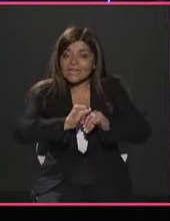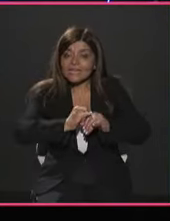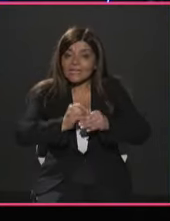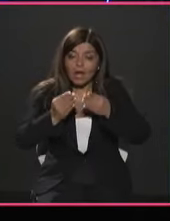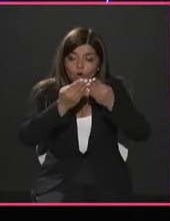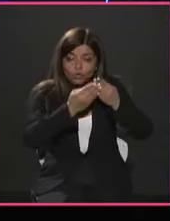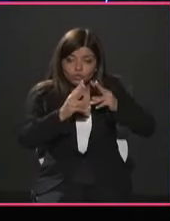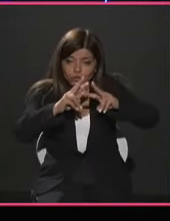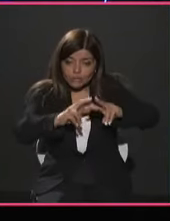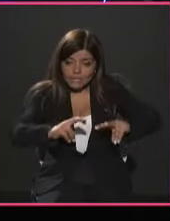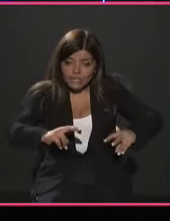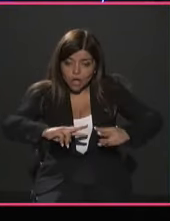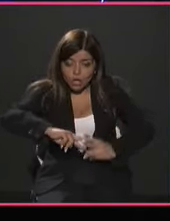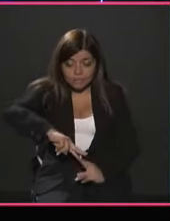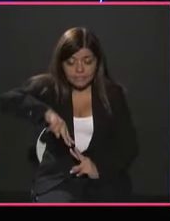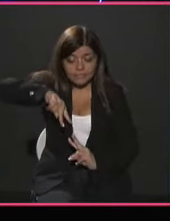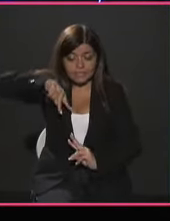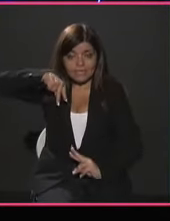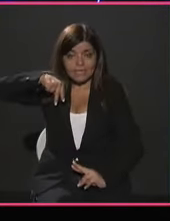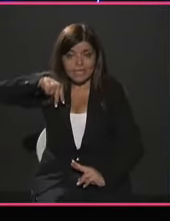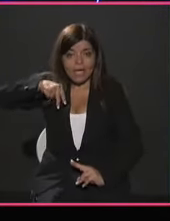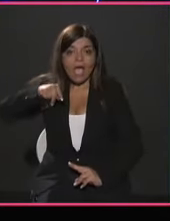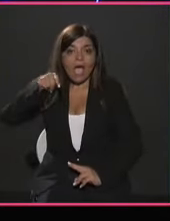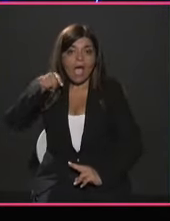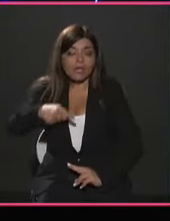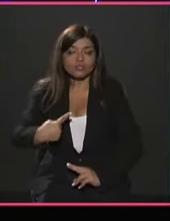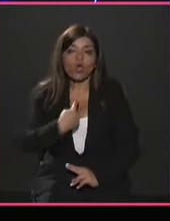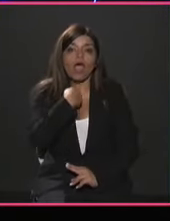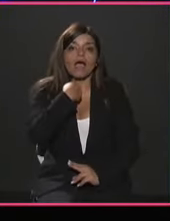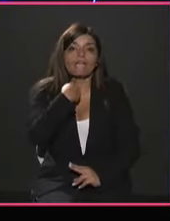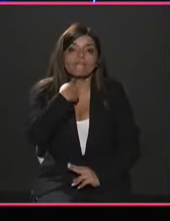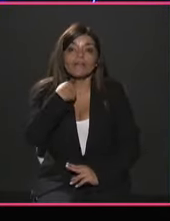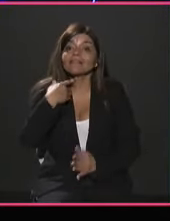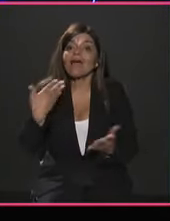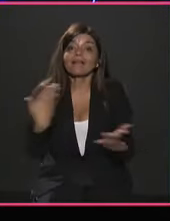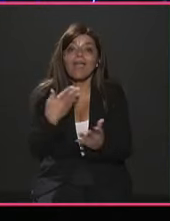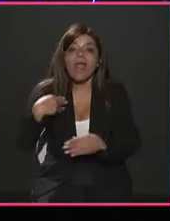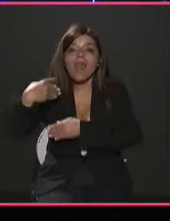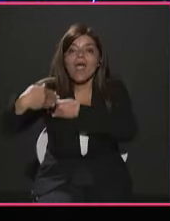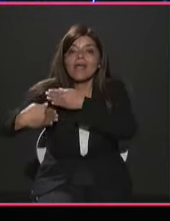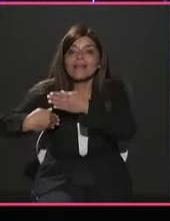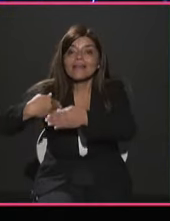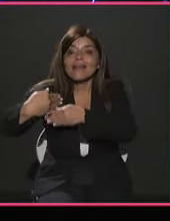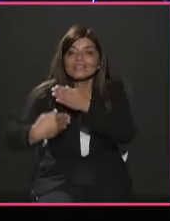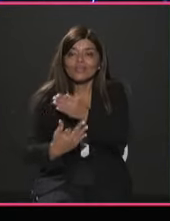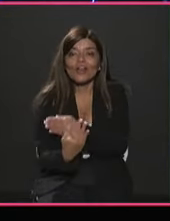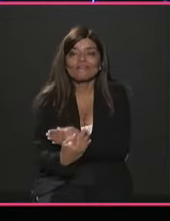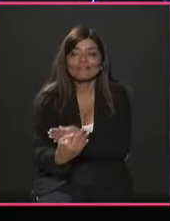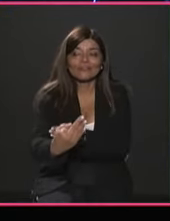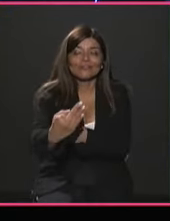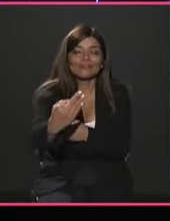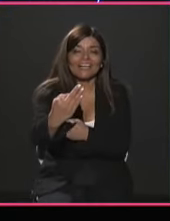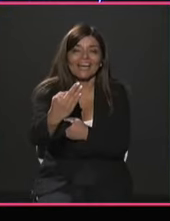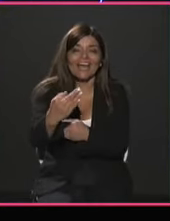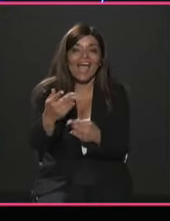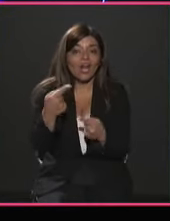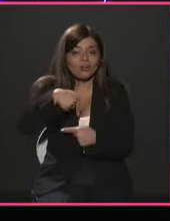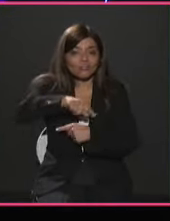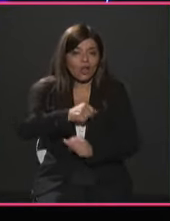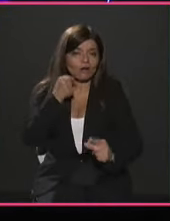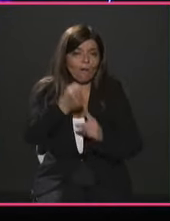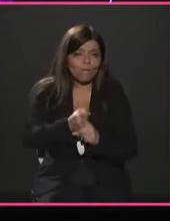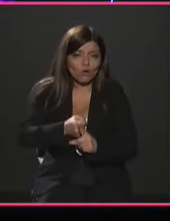más controversial porque afecta a las generaciones futuras aún estamos